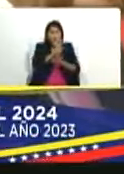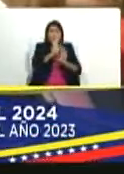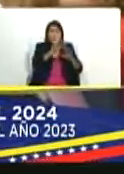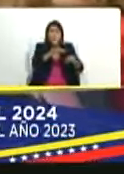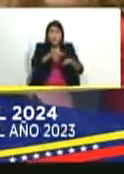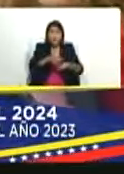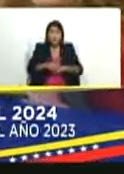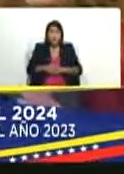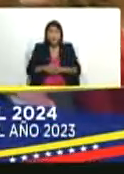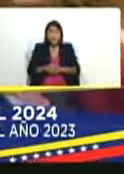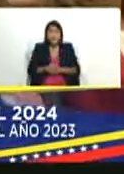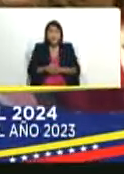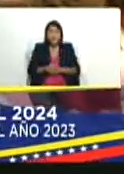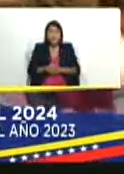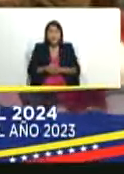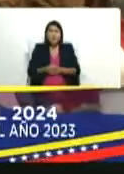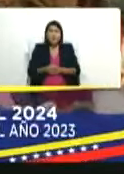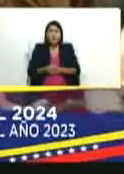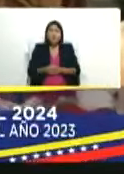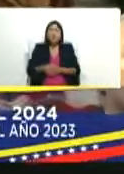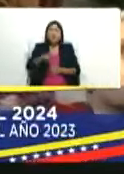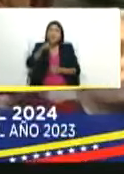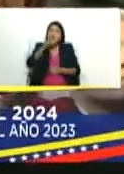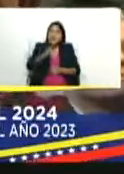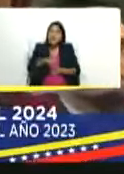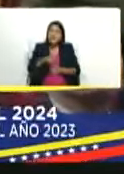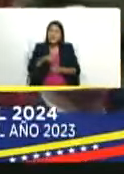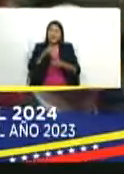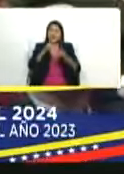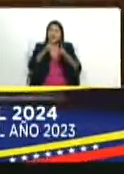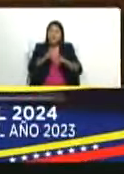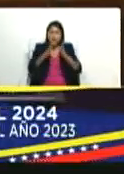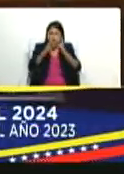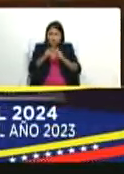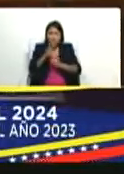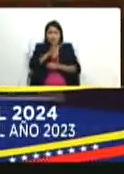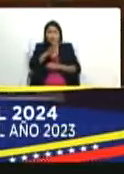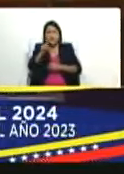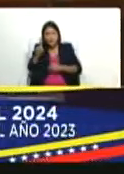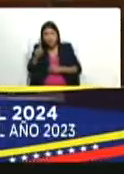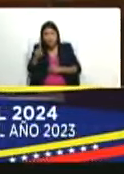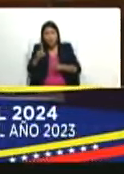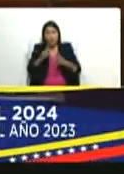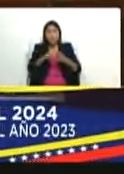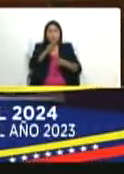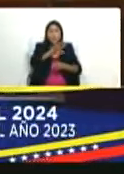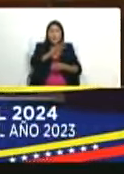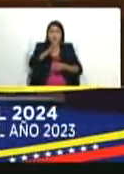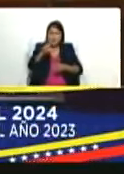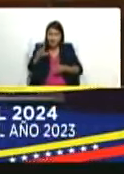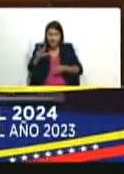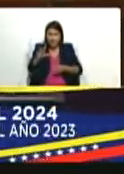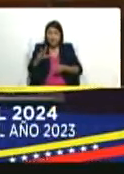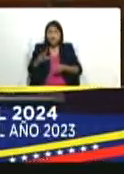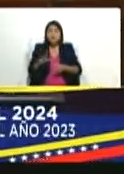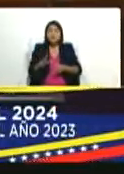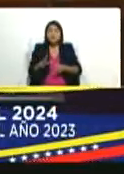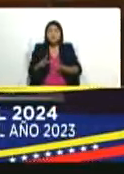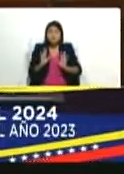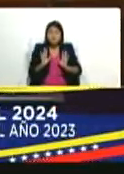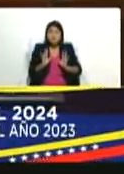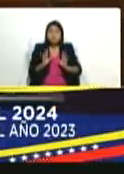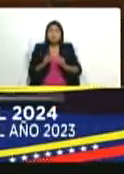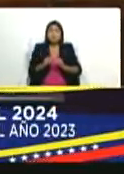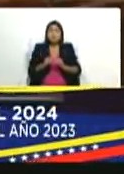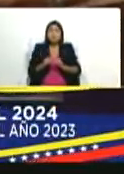A igual tenor, se dictaron las resoluciones 41-43 que crean, organizan y ponen en funcionamiento el